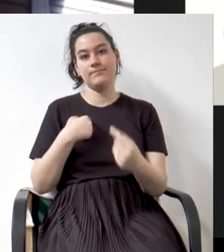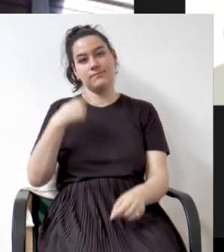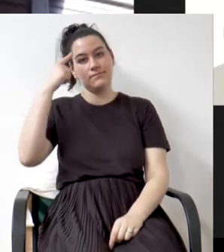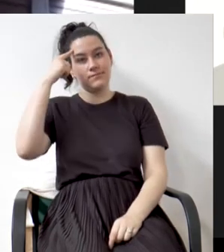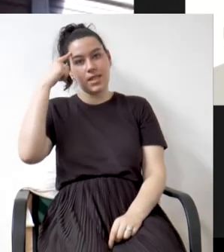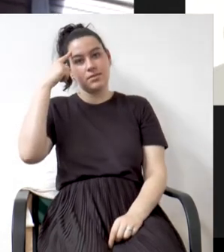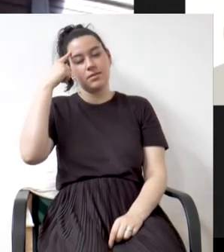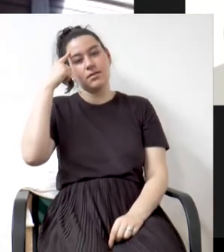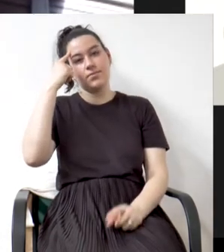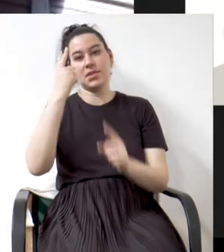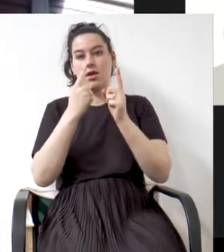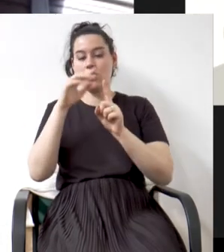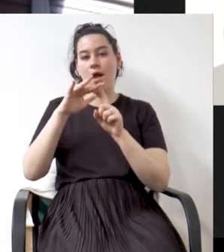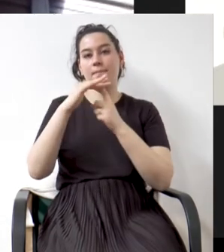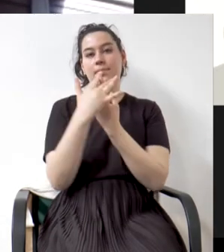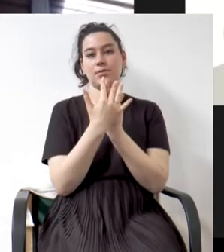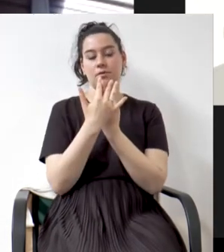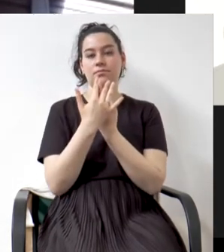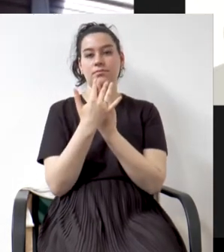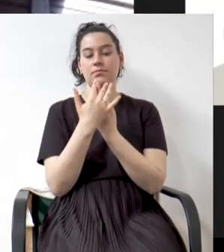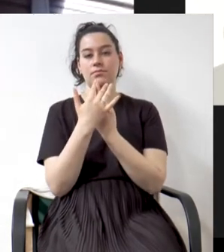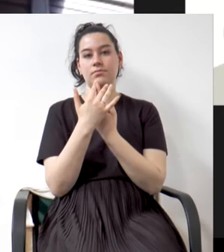y lo intentamos pensar desde algunos ámbitos.